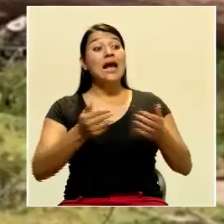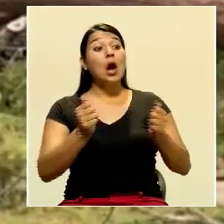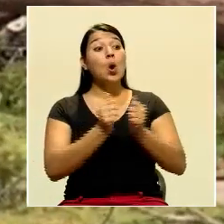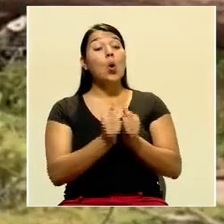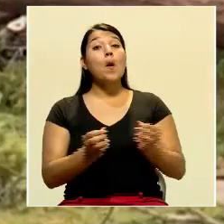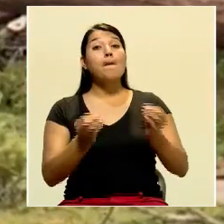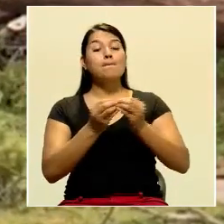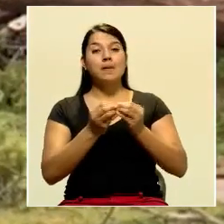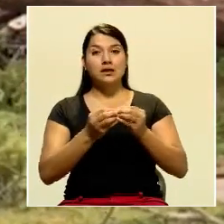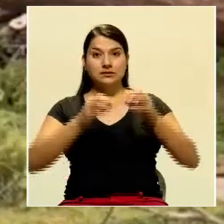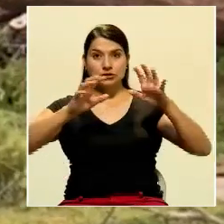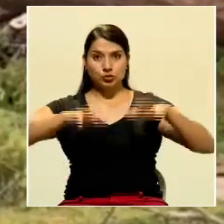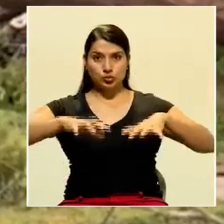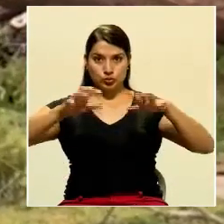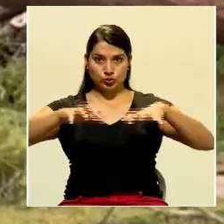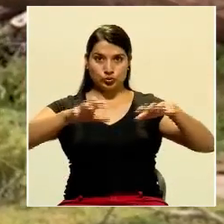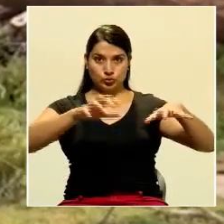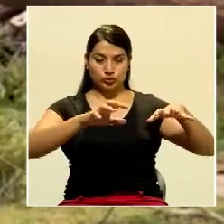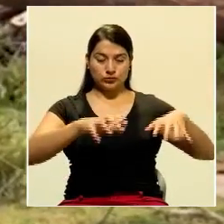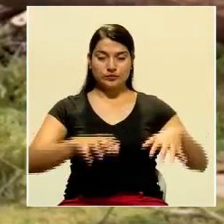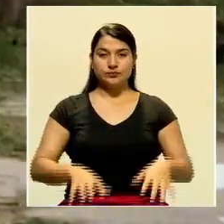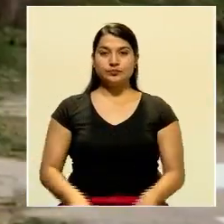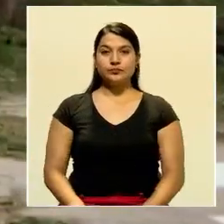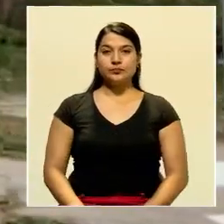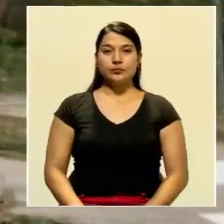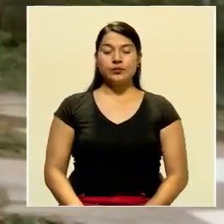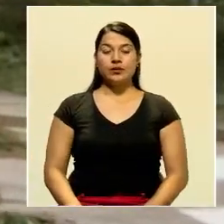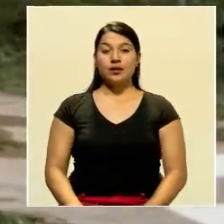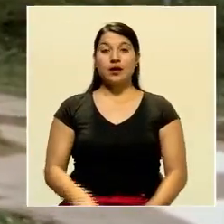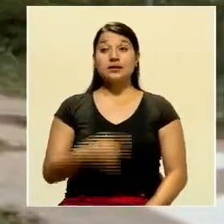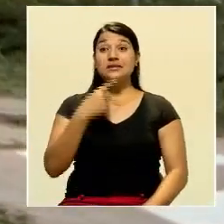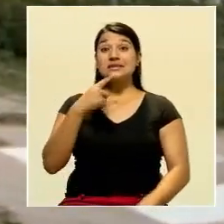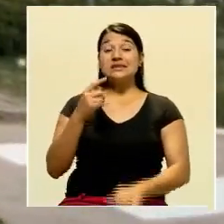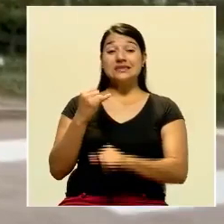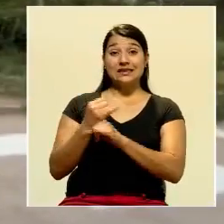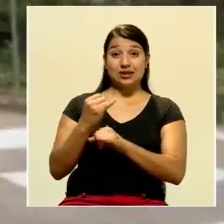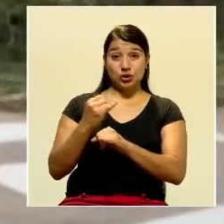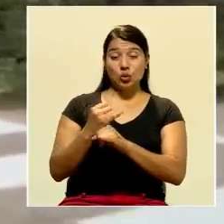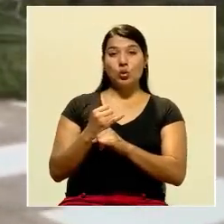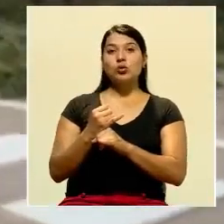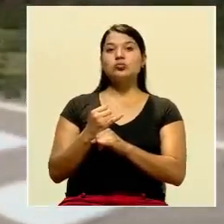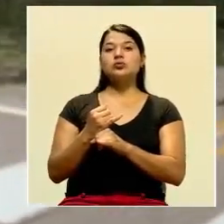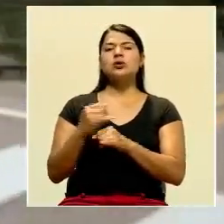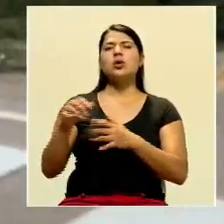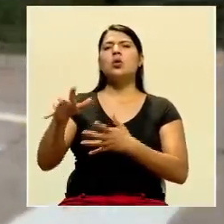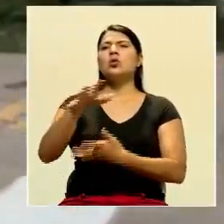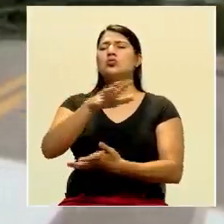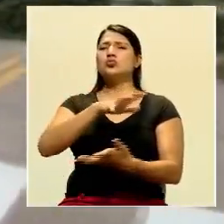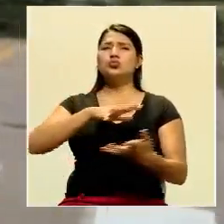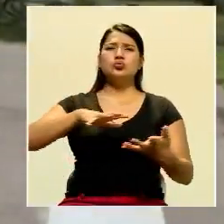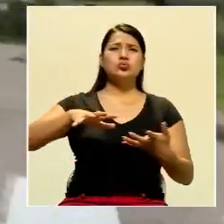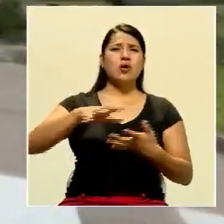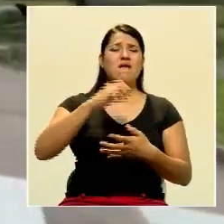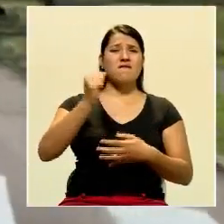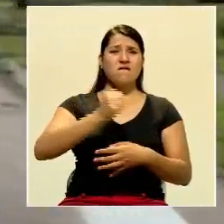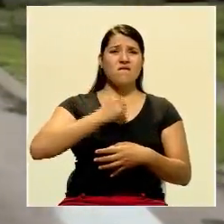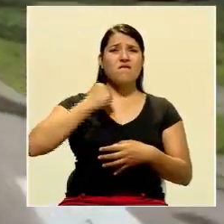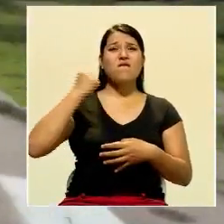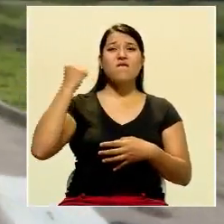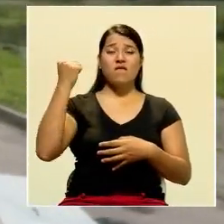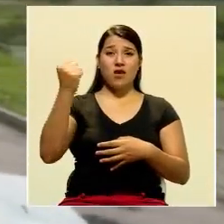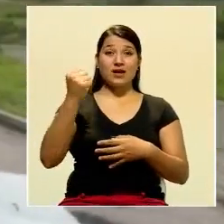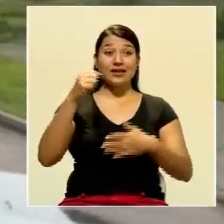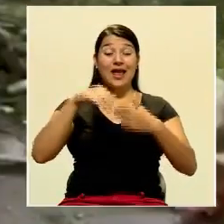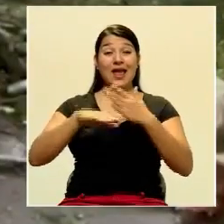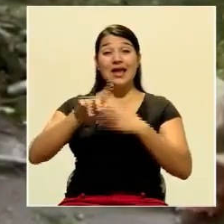rumbo a Arkansas, a donde debía llegar en la noche. Según el instituto, una marejada ciclónica catastrófica se producía en